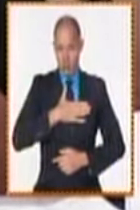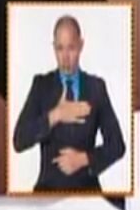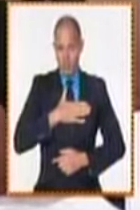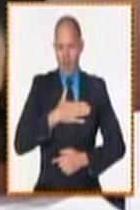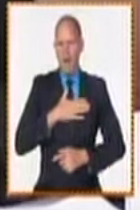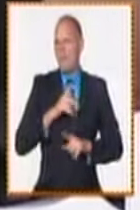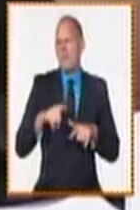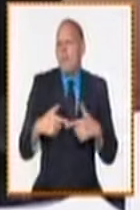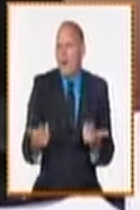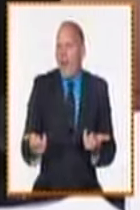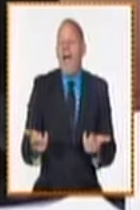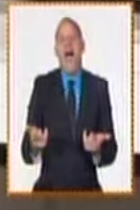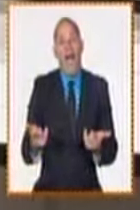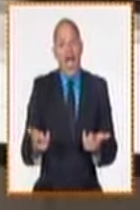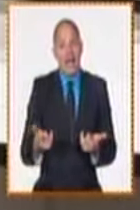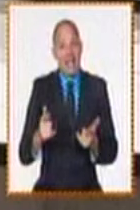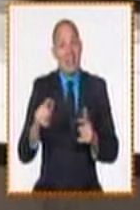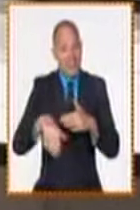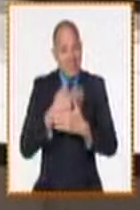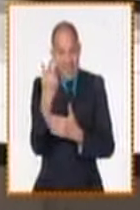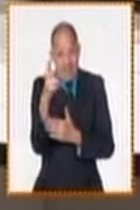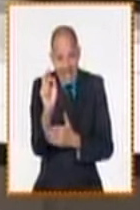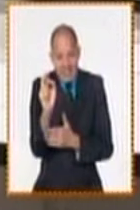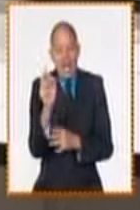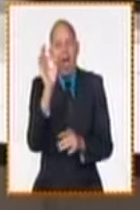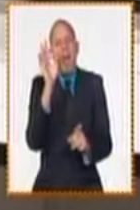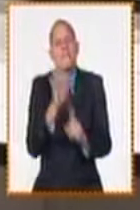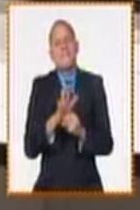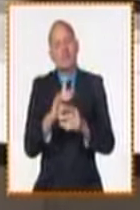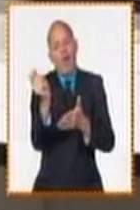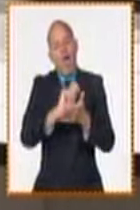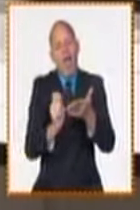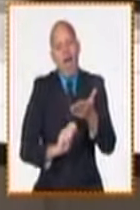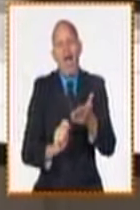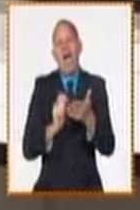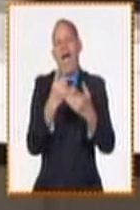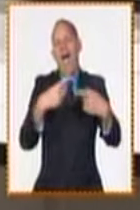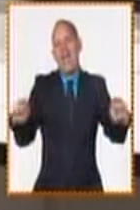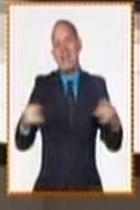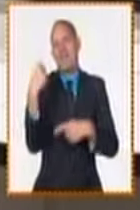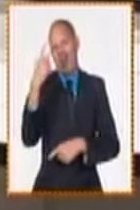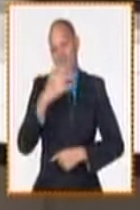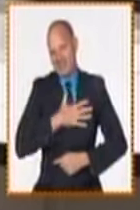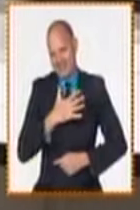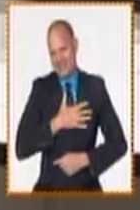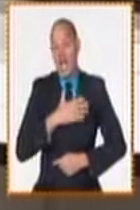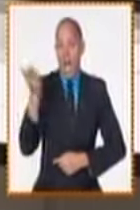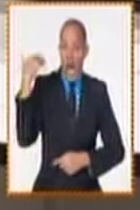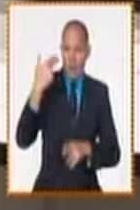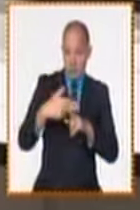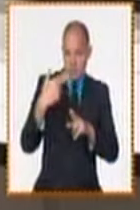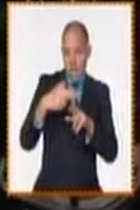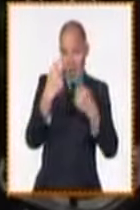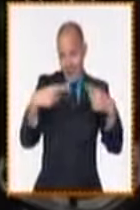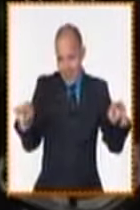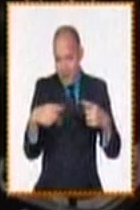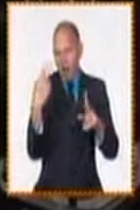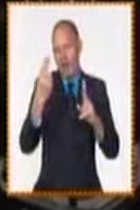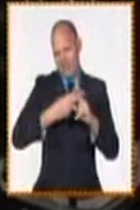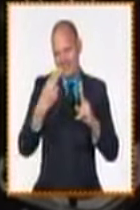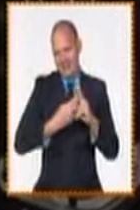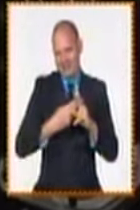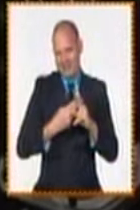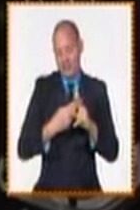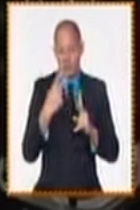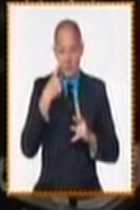esa yo creo que es también parte de la conmemoración que tenemos que hacer todos los años. La revolución triunfó en Bayamo apenas 10